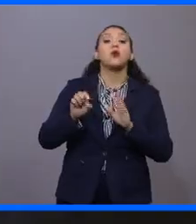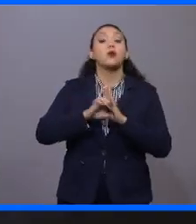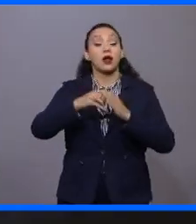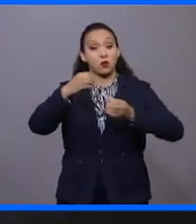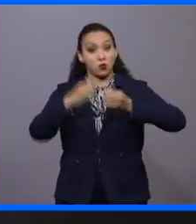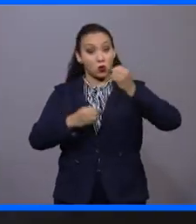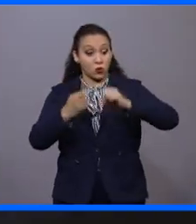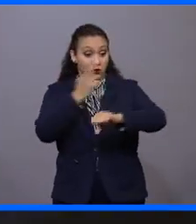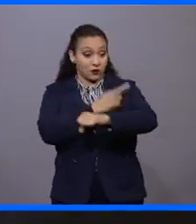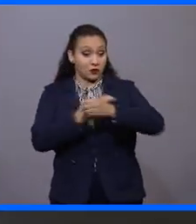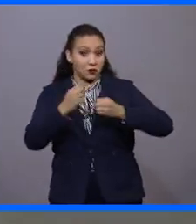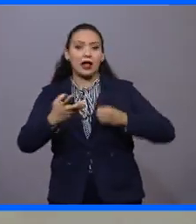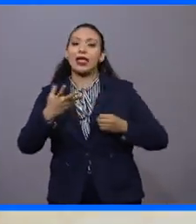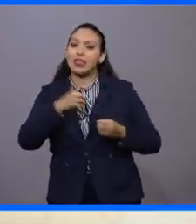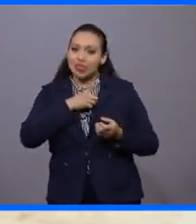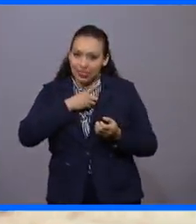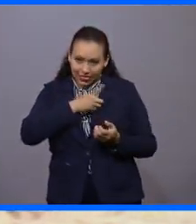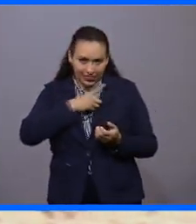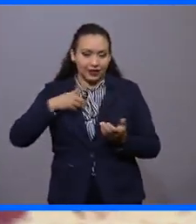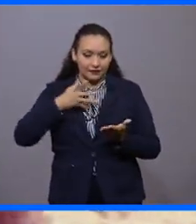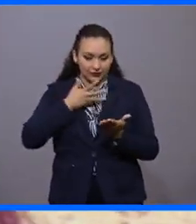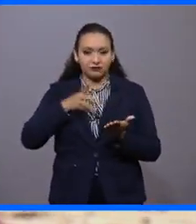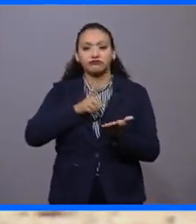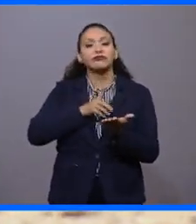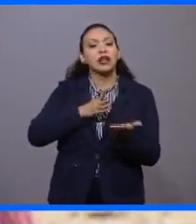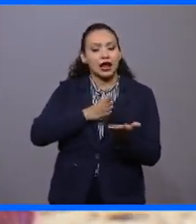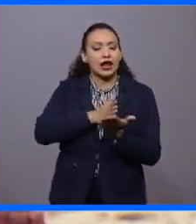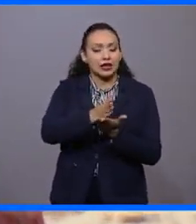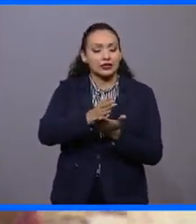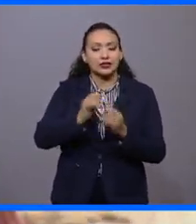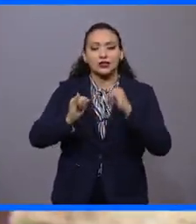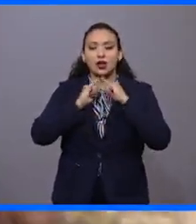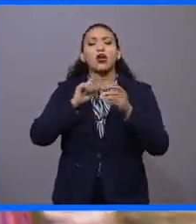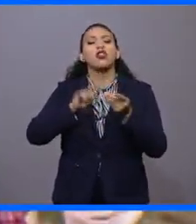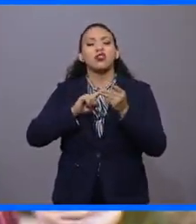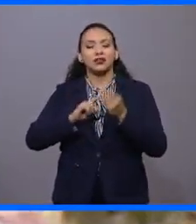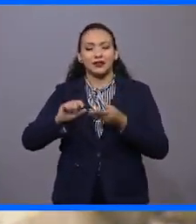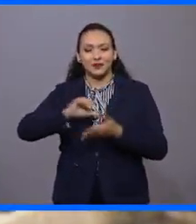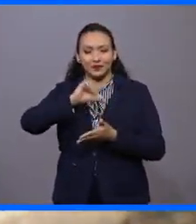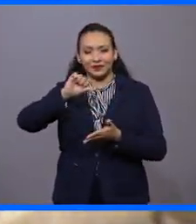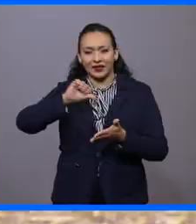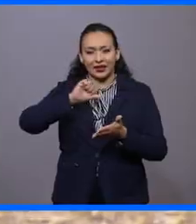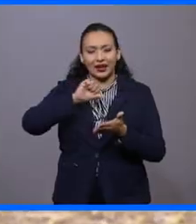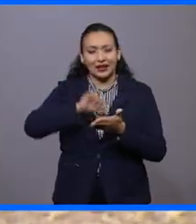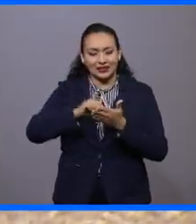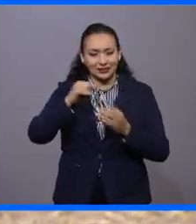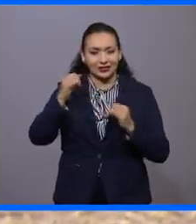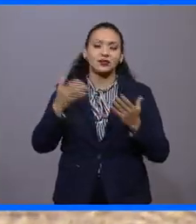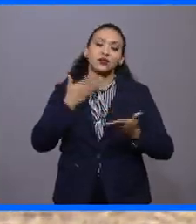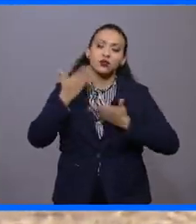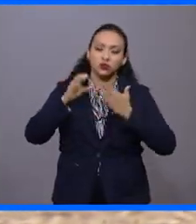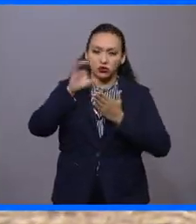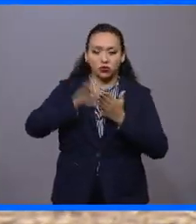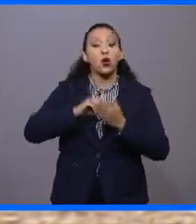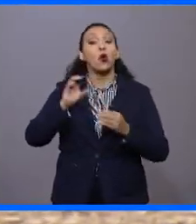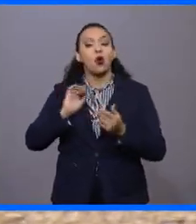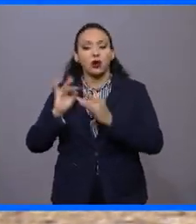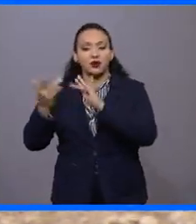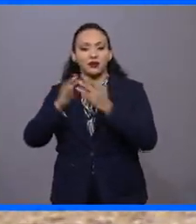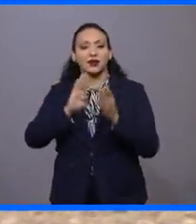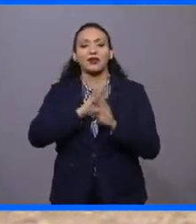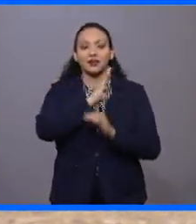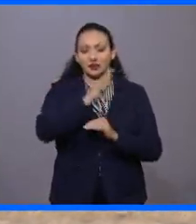y procedimientos judiciales, disponible en el sitio web del Centro de Estudios Constitucionales y en la red de bibliotecas del